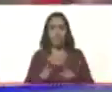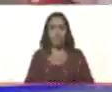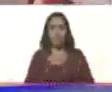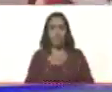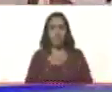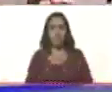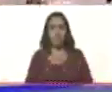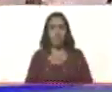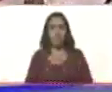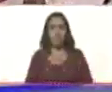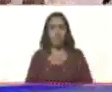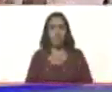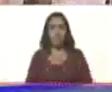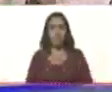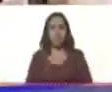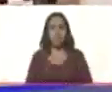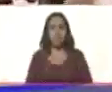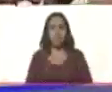la guerra económica